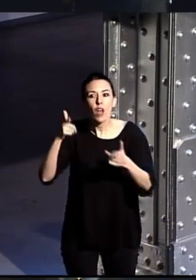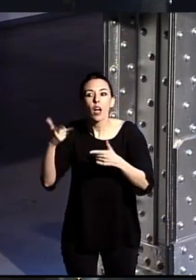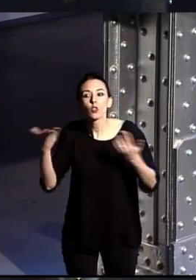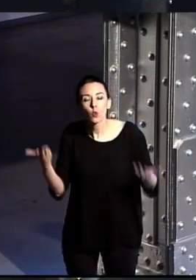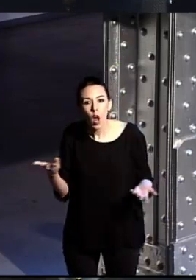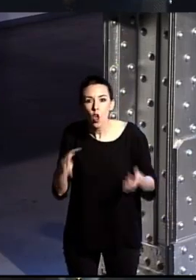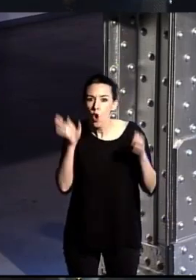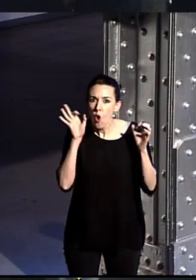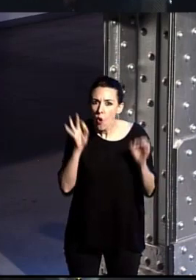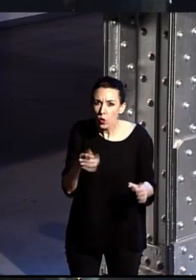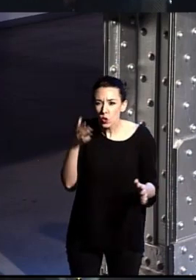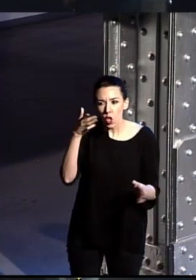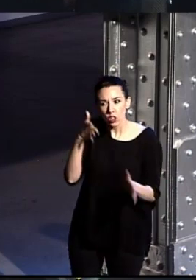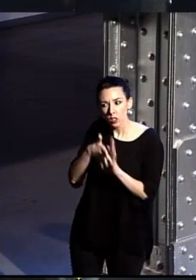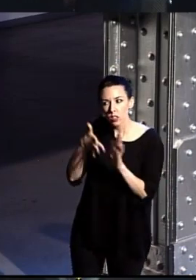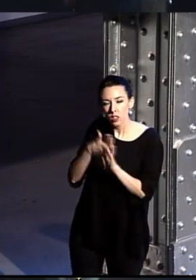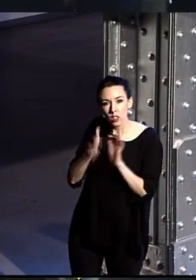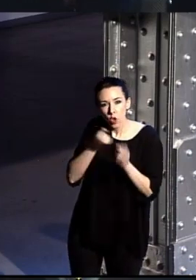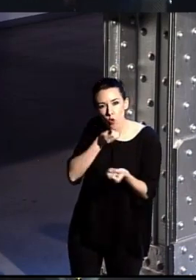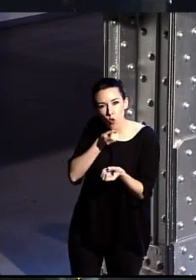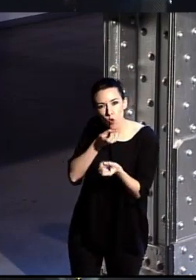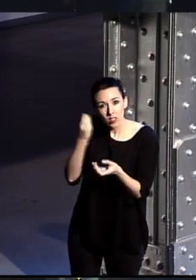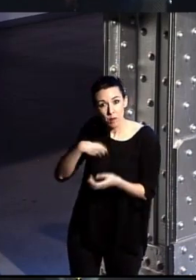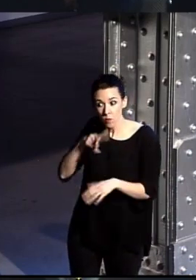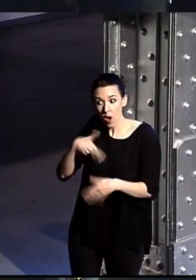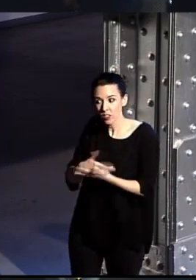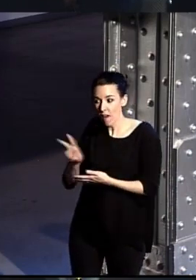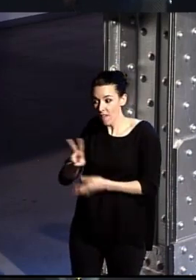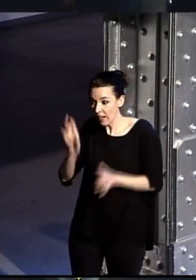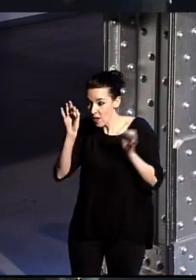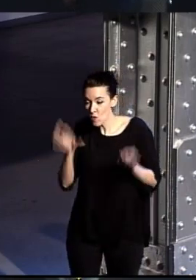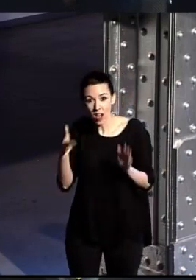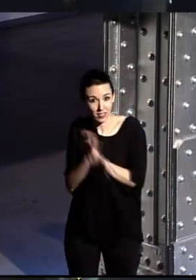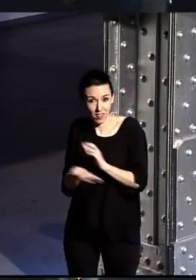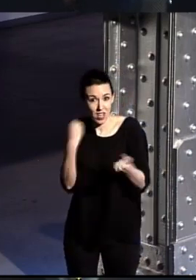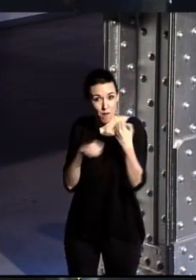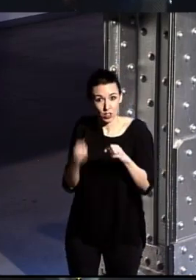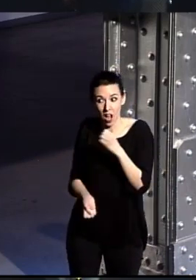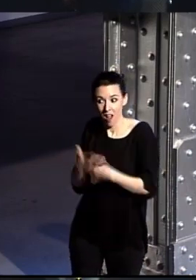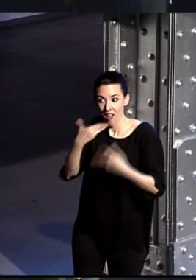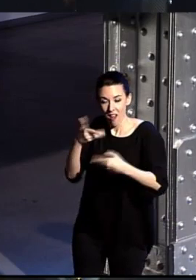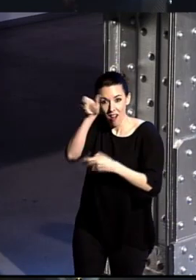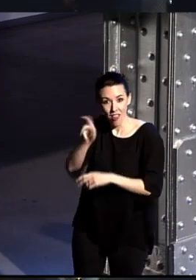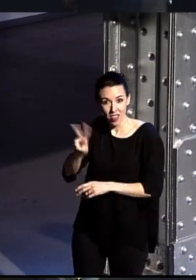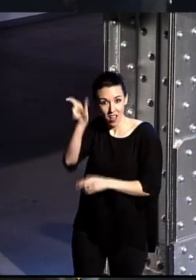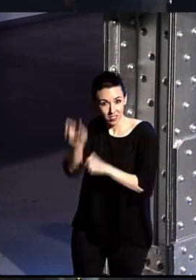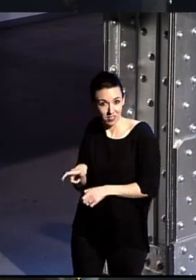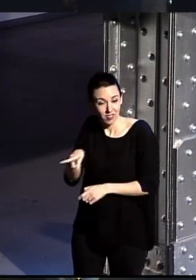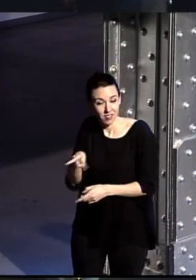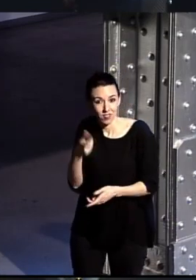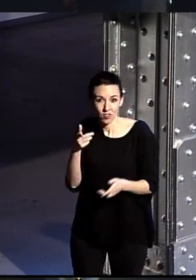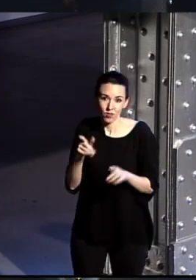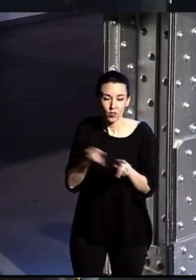hecho, justamente los que detalla son los que hasta ese momento había hecho Verne. Con lo cual, él se está